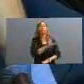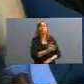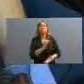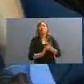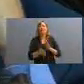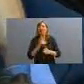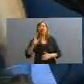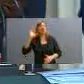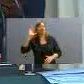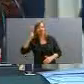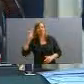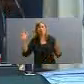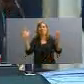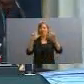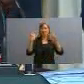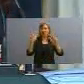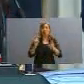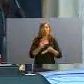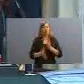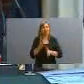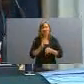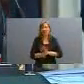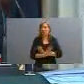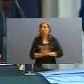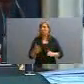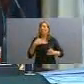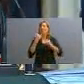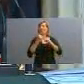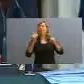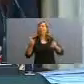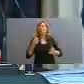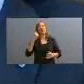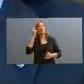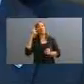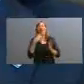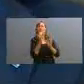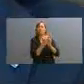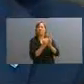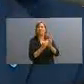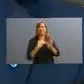en radio, televisión, gratuito, para poder expresar sus ideas.